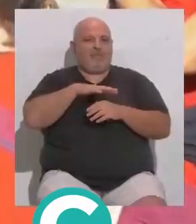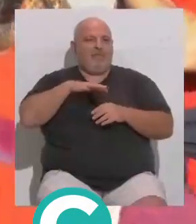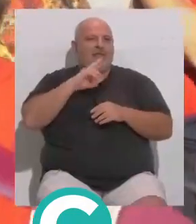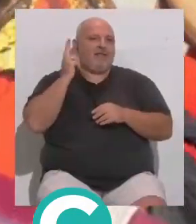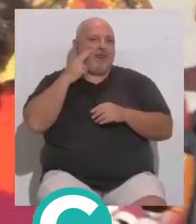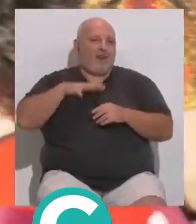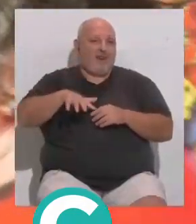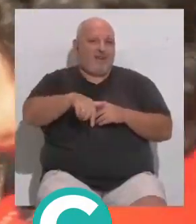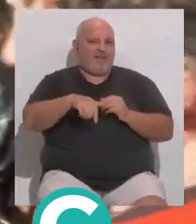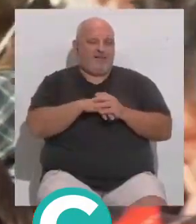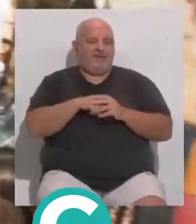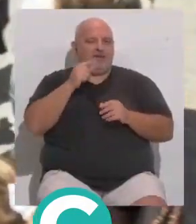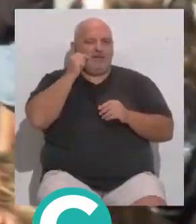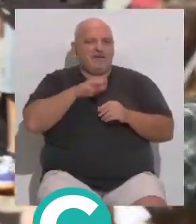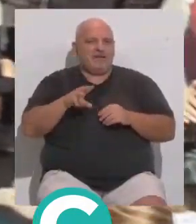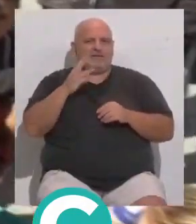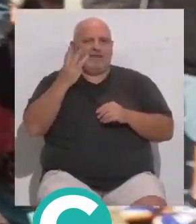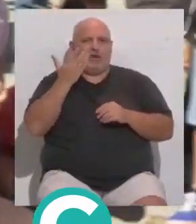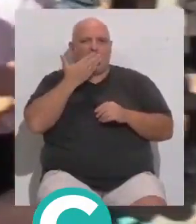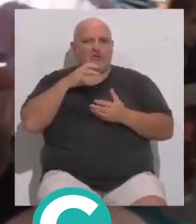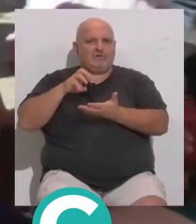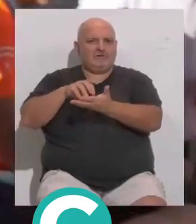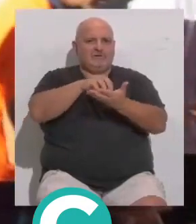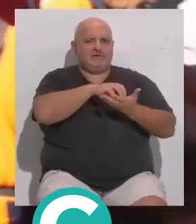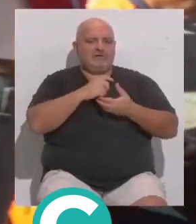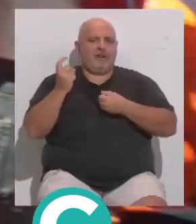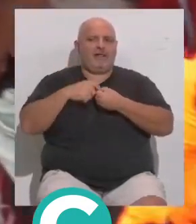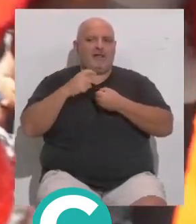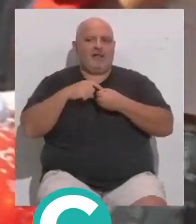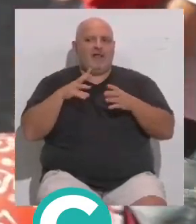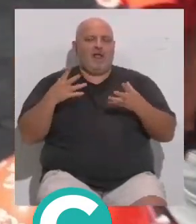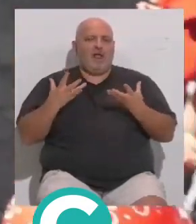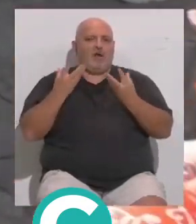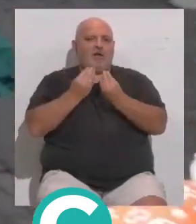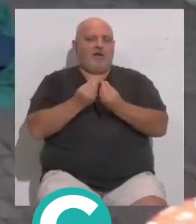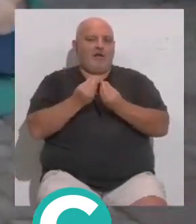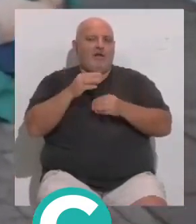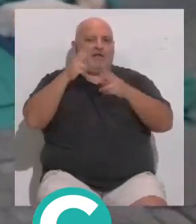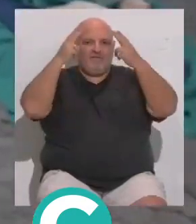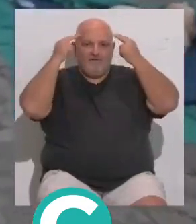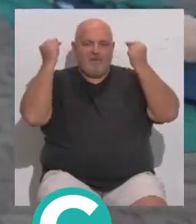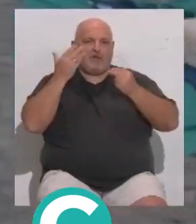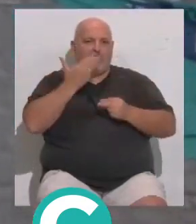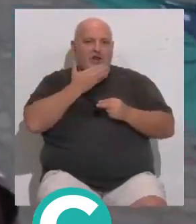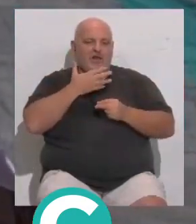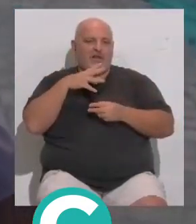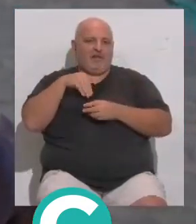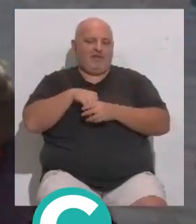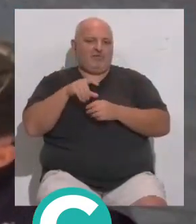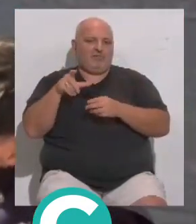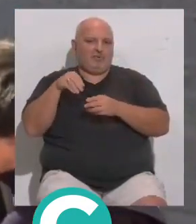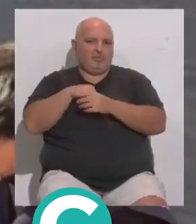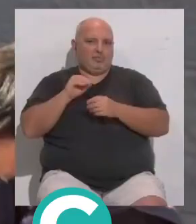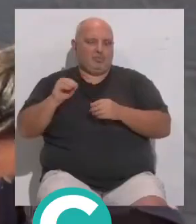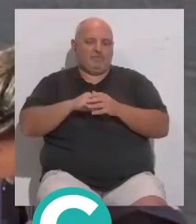Catedral. Niños y niñas de tres colegios de Cádiz han participado acompañados por las enfermeras escolares del Distrito